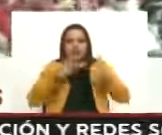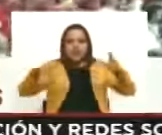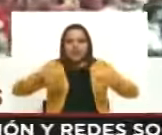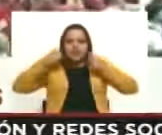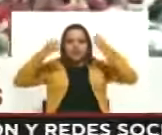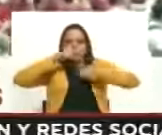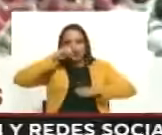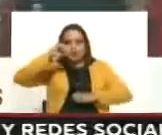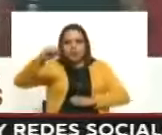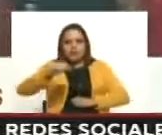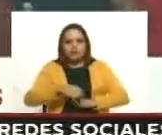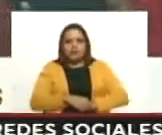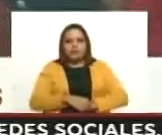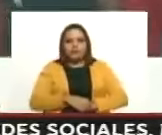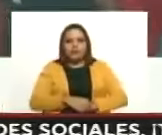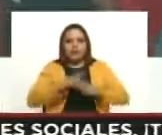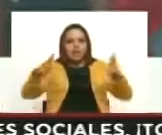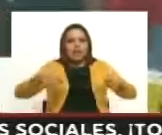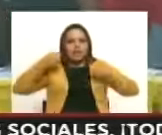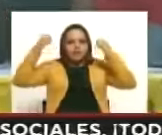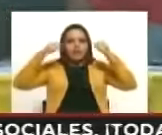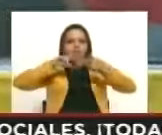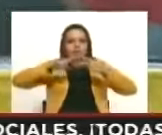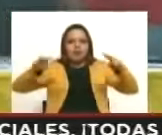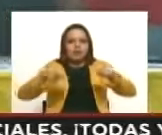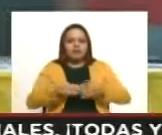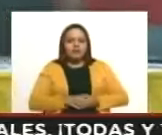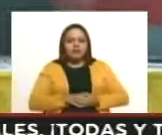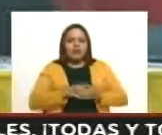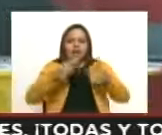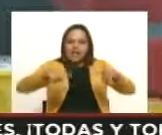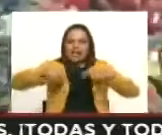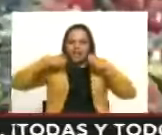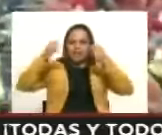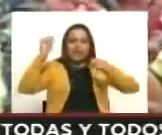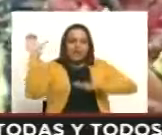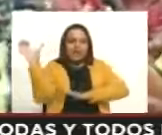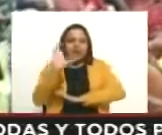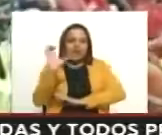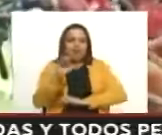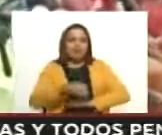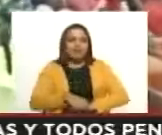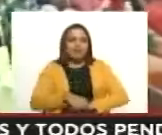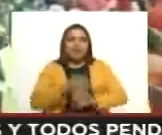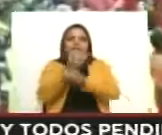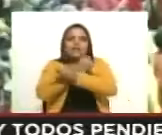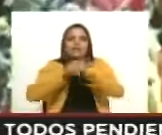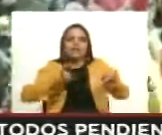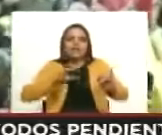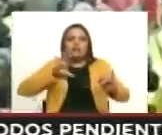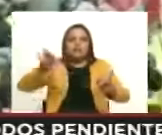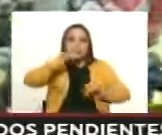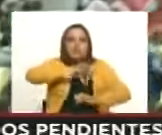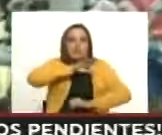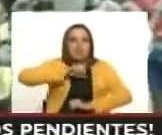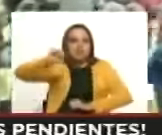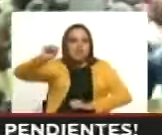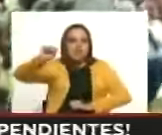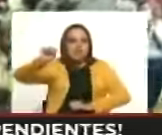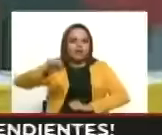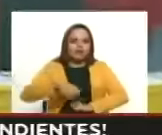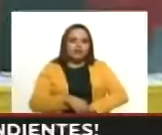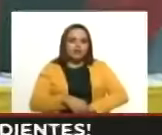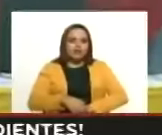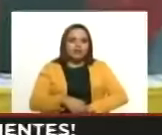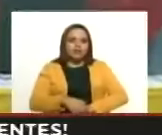Maduro! ¡Que viva la paz! ¡Que viva Caracas! ¡Independencia y patria socialista!